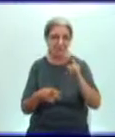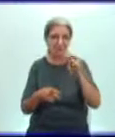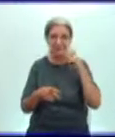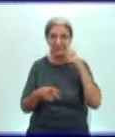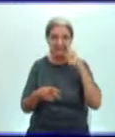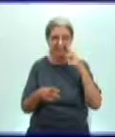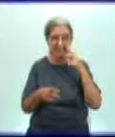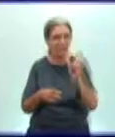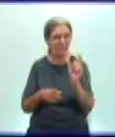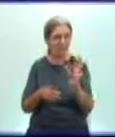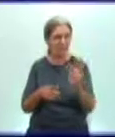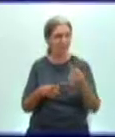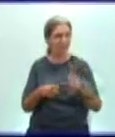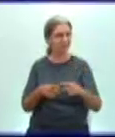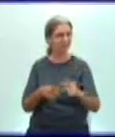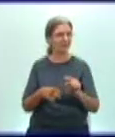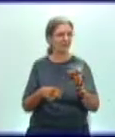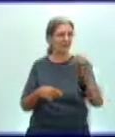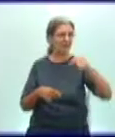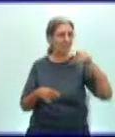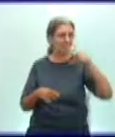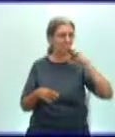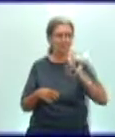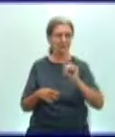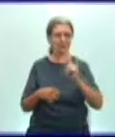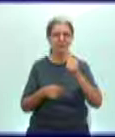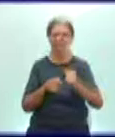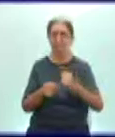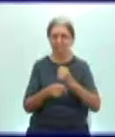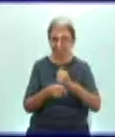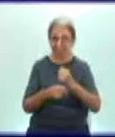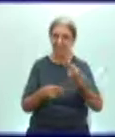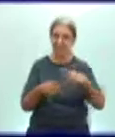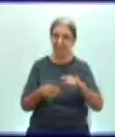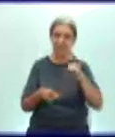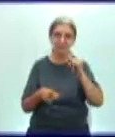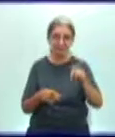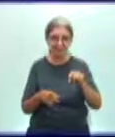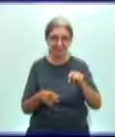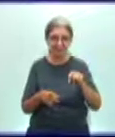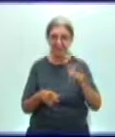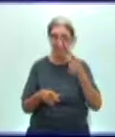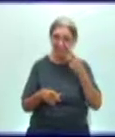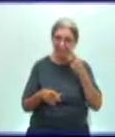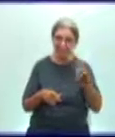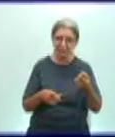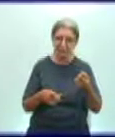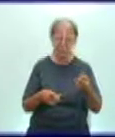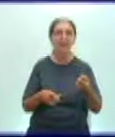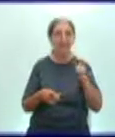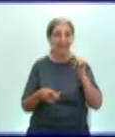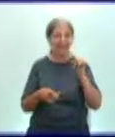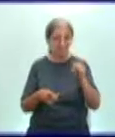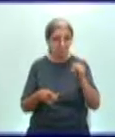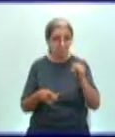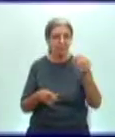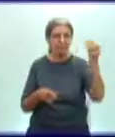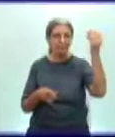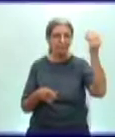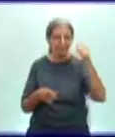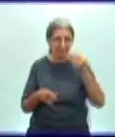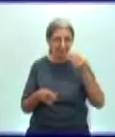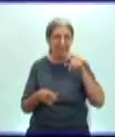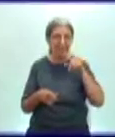otro que tiene, que este es el principio, pero cuando usted va leyendo el cuento, usted se entera que este es el final del cuento, es decir, invierte